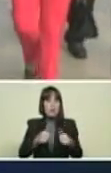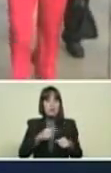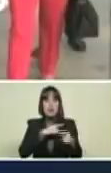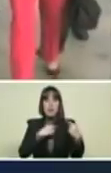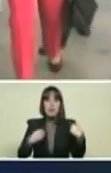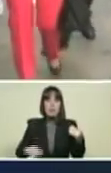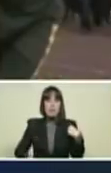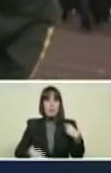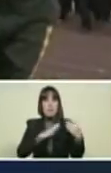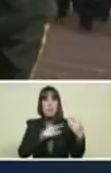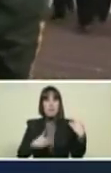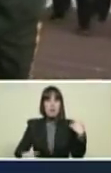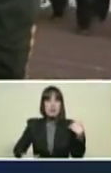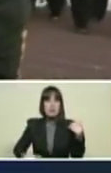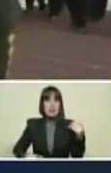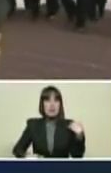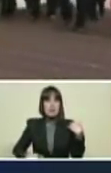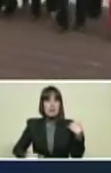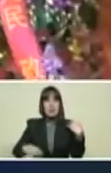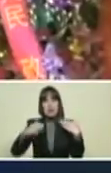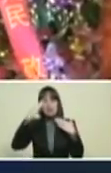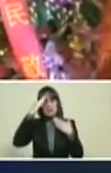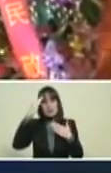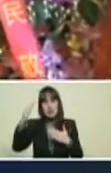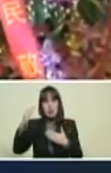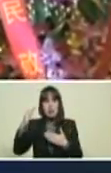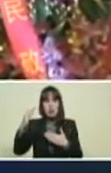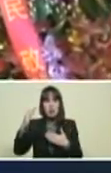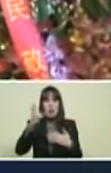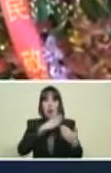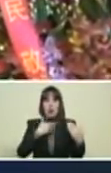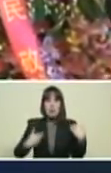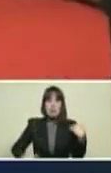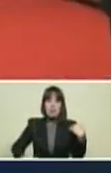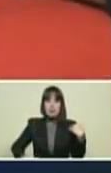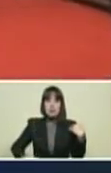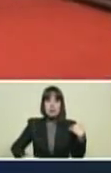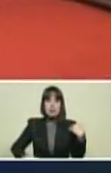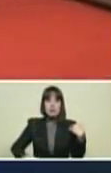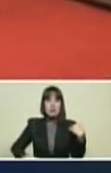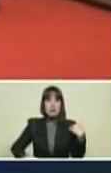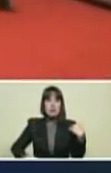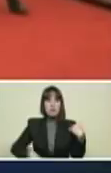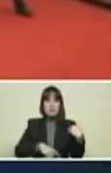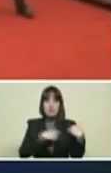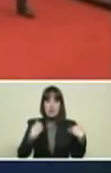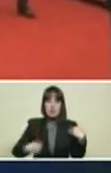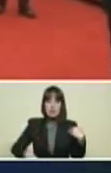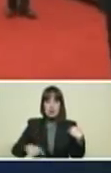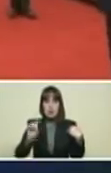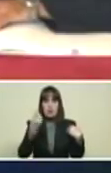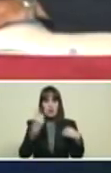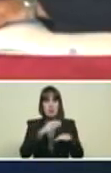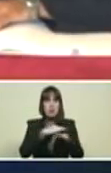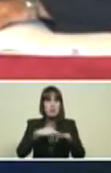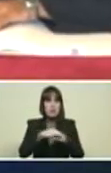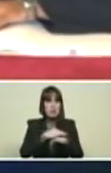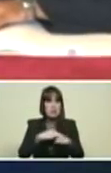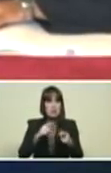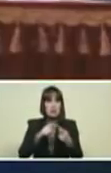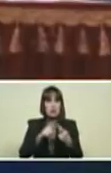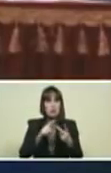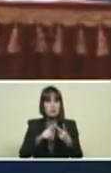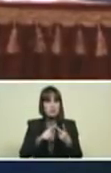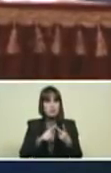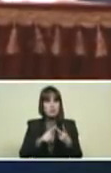compañero, Xi Jinping, desde aquí le envío un saludo al presidente Xi Jinping, el primer ministro Li Keqiang, el